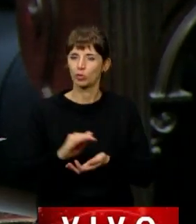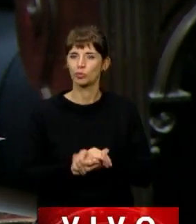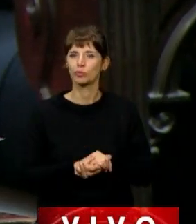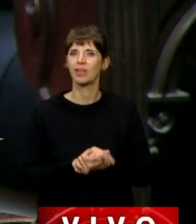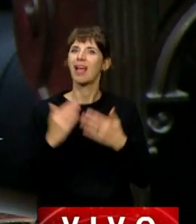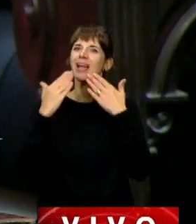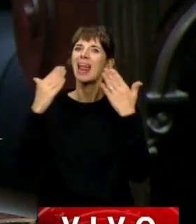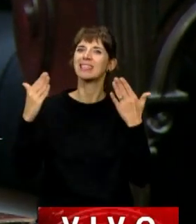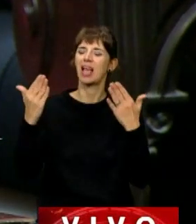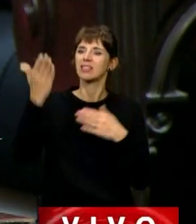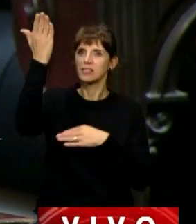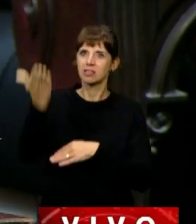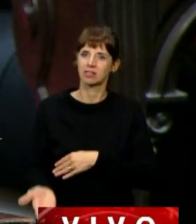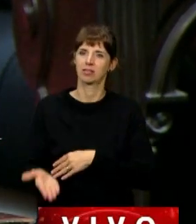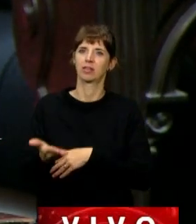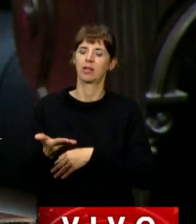Gracias, Juan Mansur.